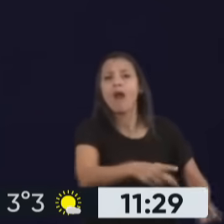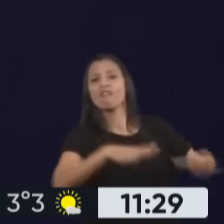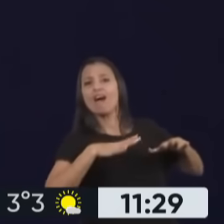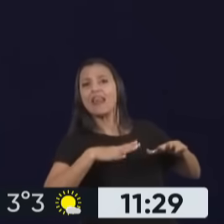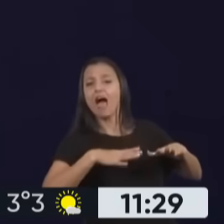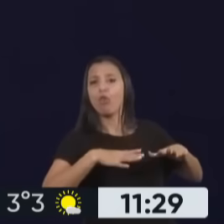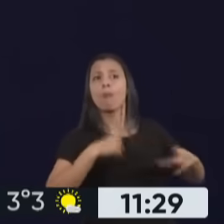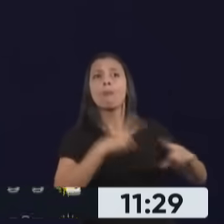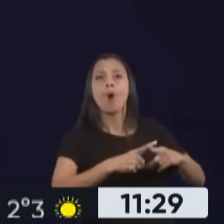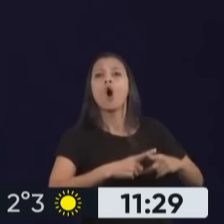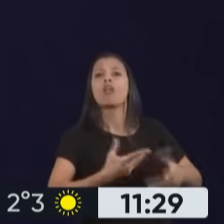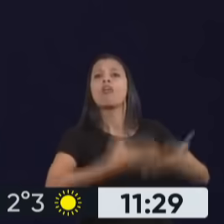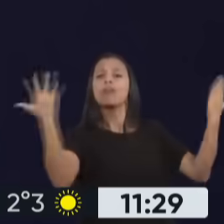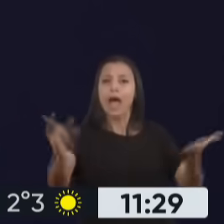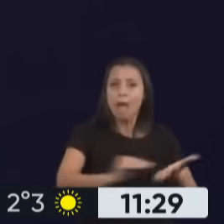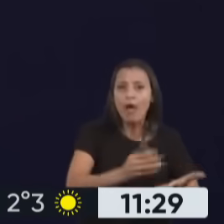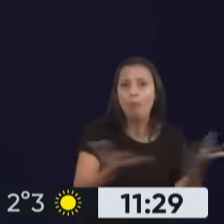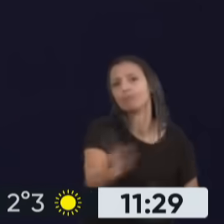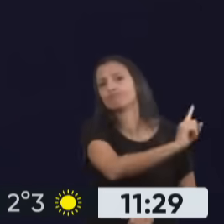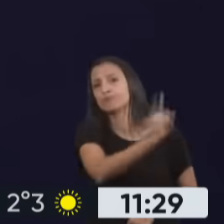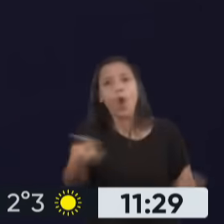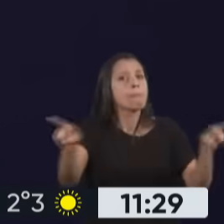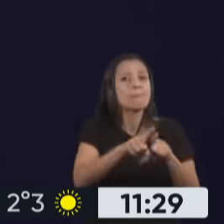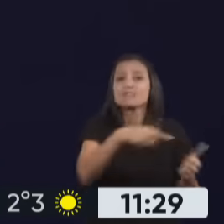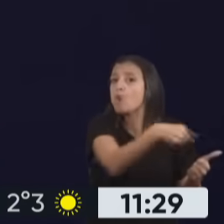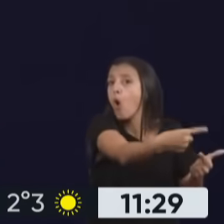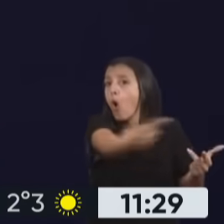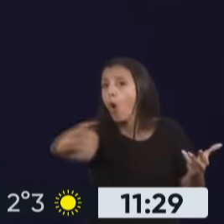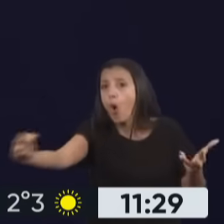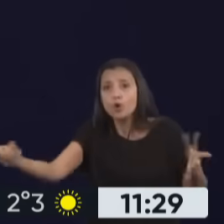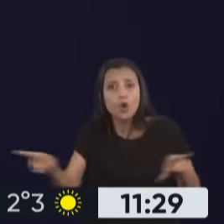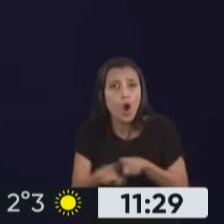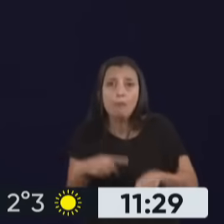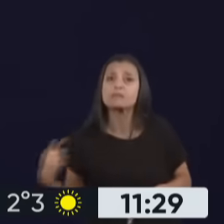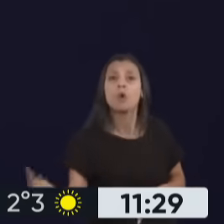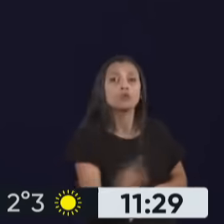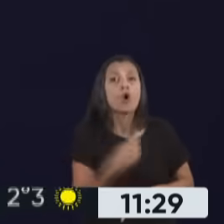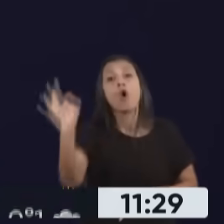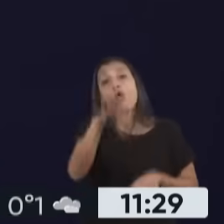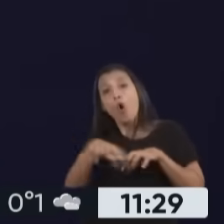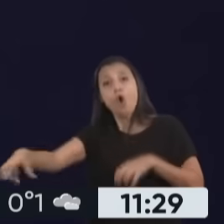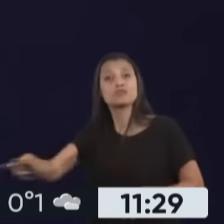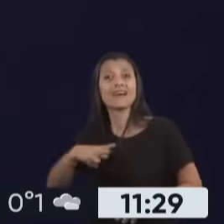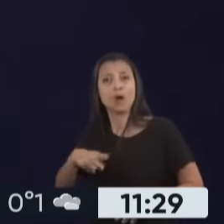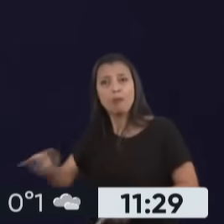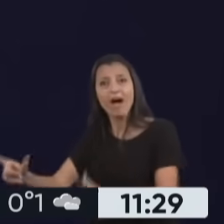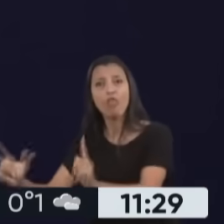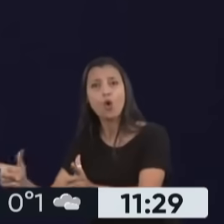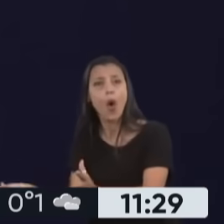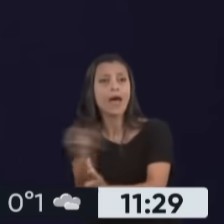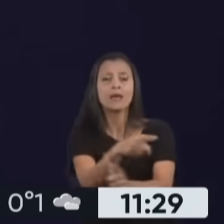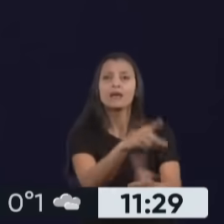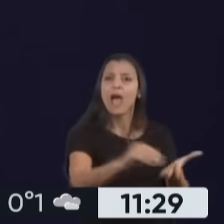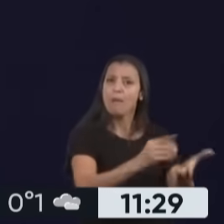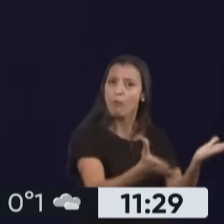día sabático ni gozar de cualquier otro privilegio que el trabajador del sector privado no tiene o